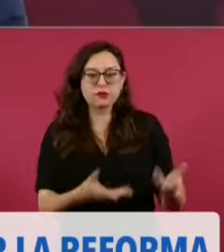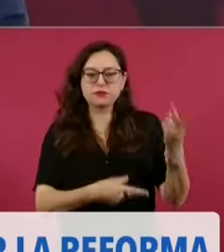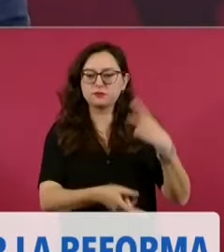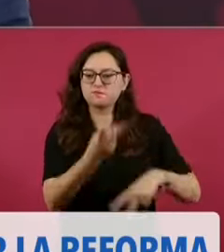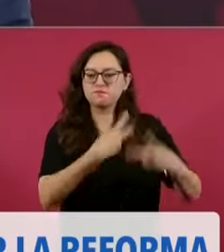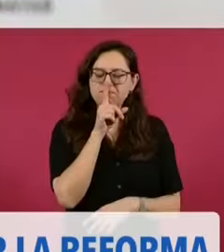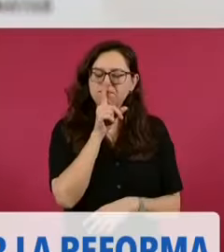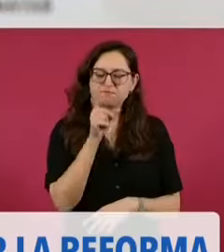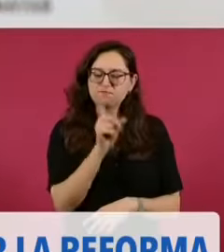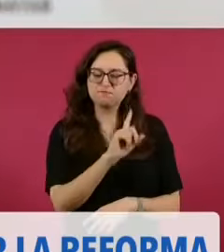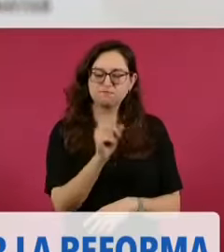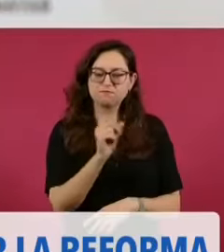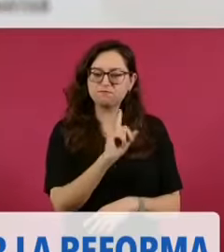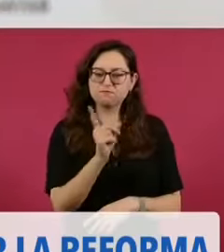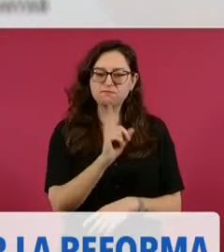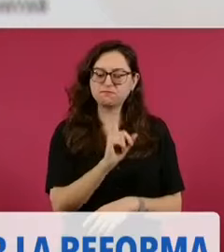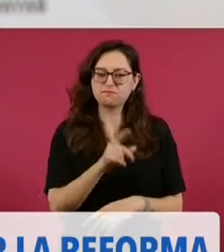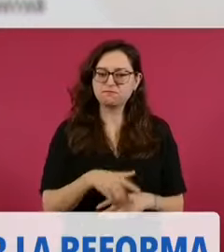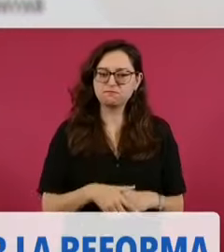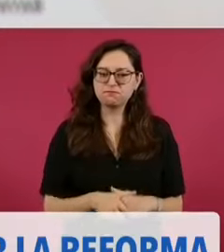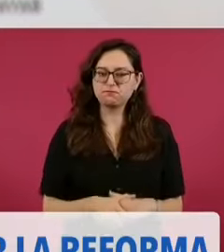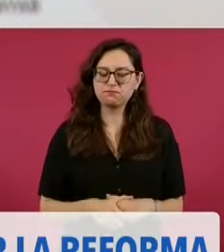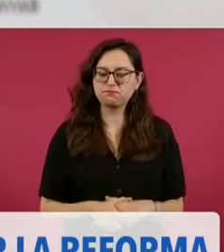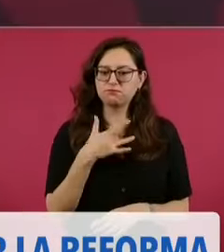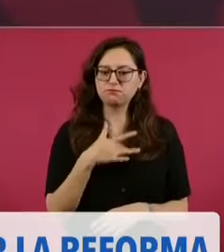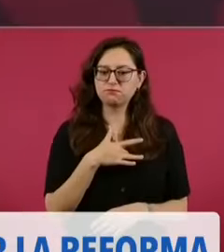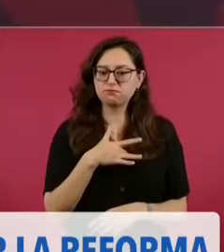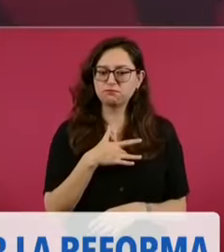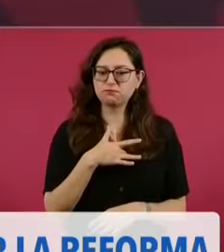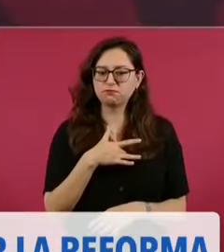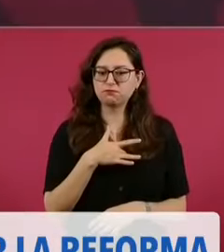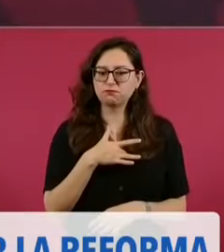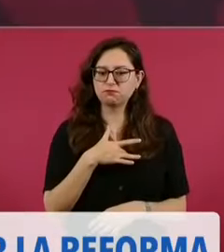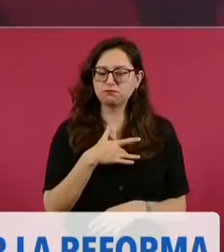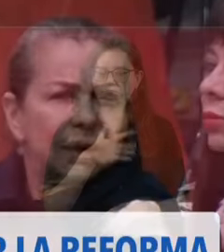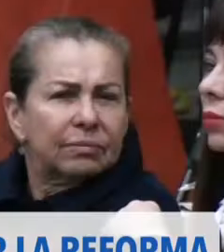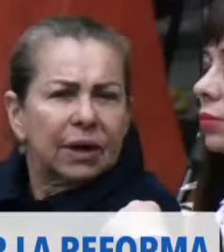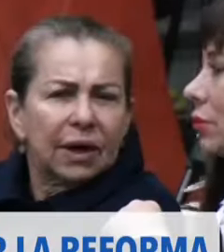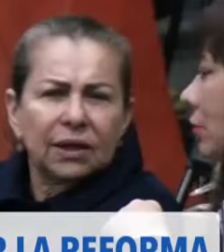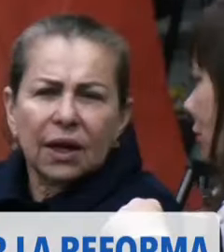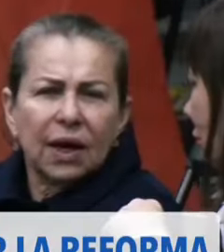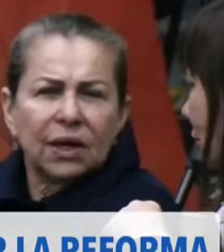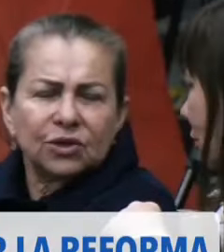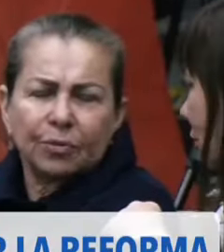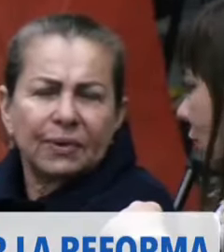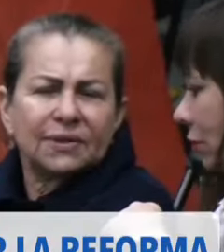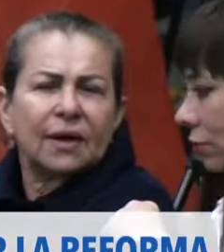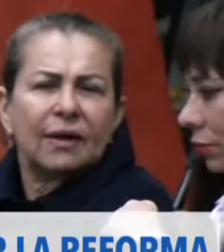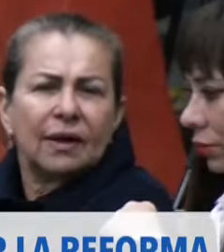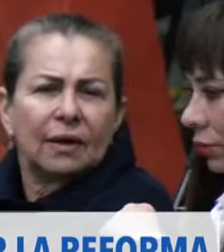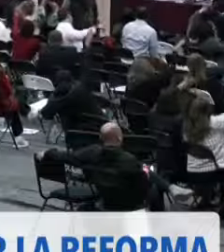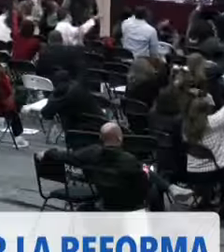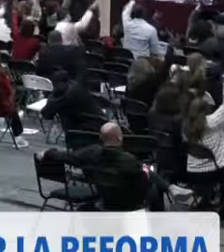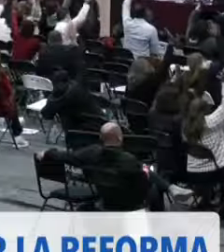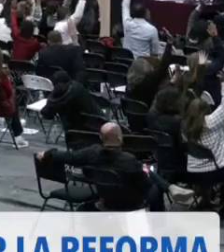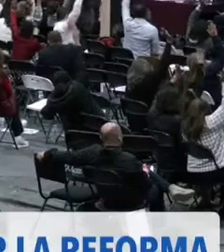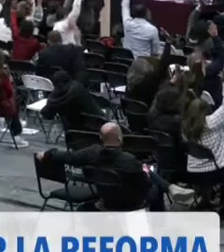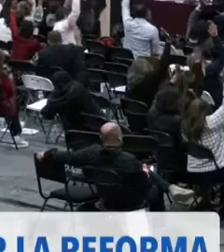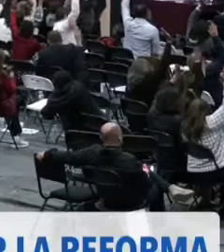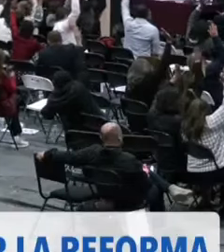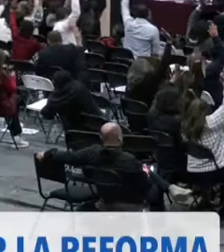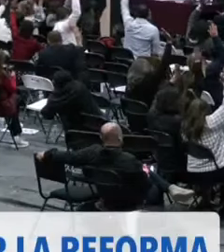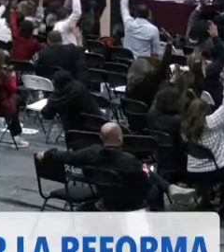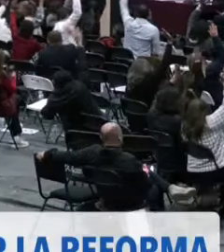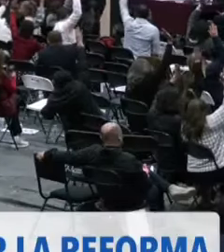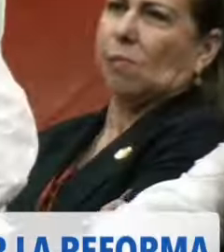al Poder Judicial. Destacó que con firmeza y sin titubeos, senadores y diputados defendieron la iniciativa que llevará a México a elegir por la vía del